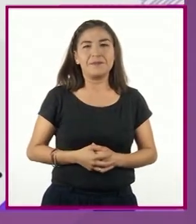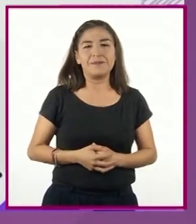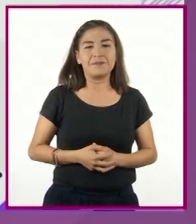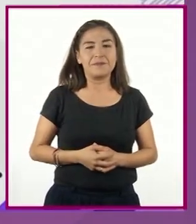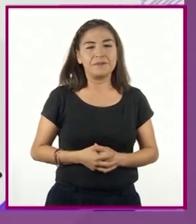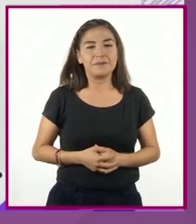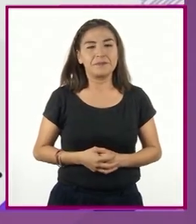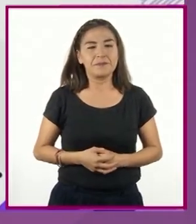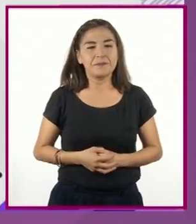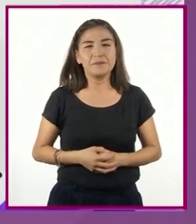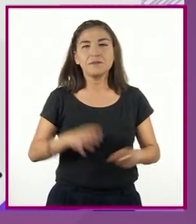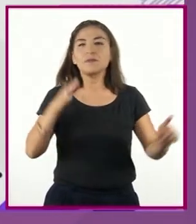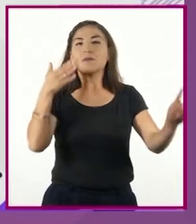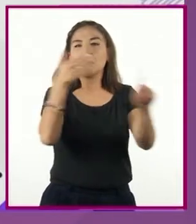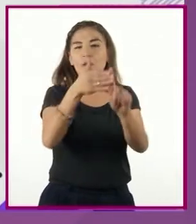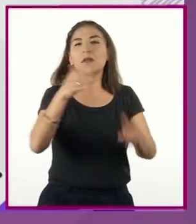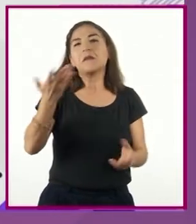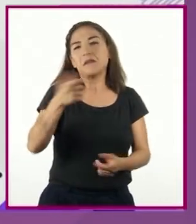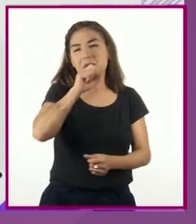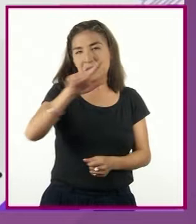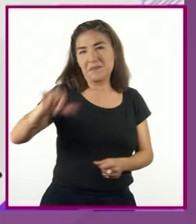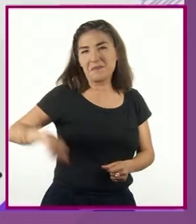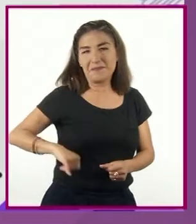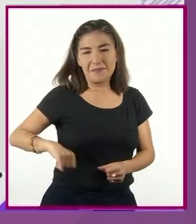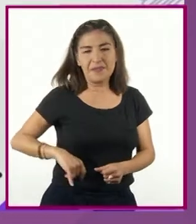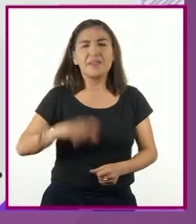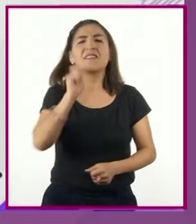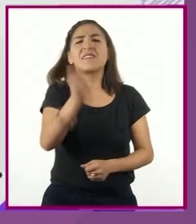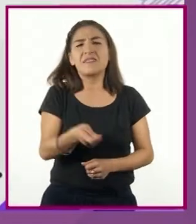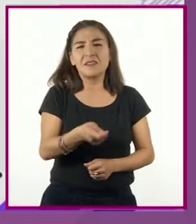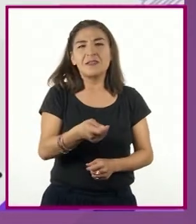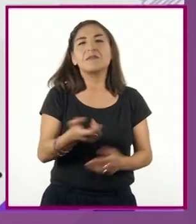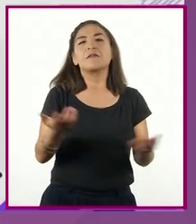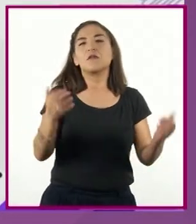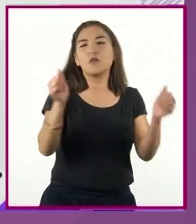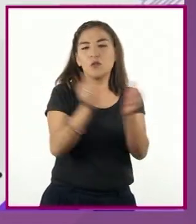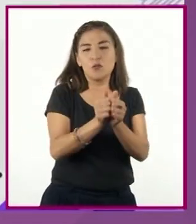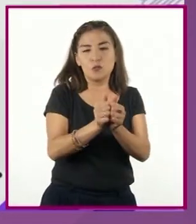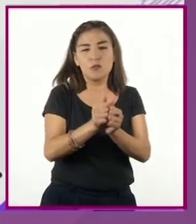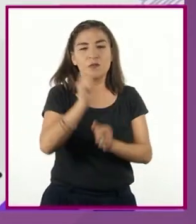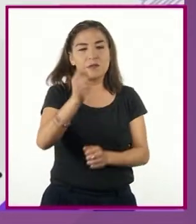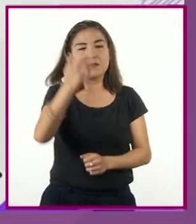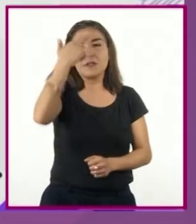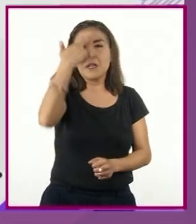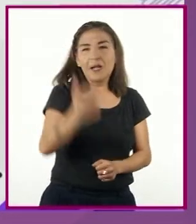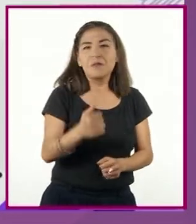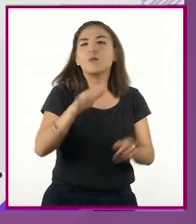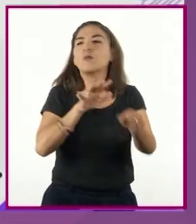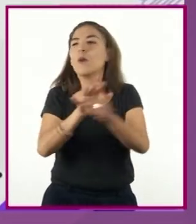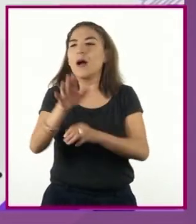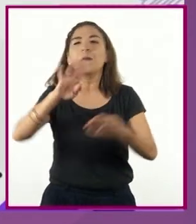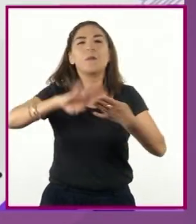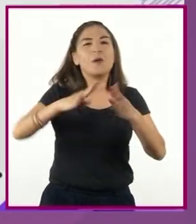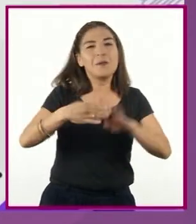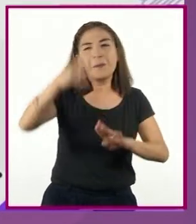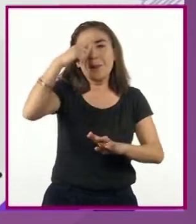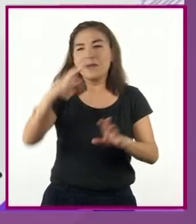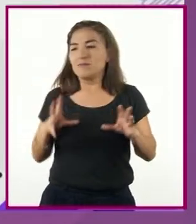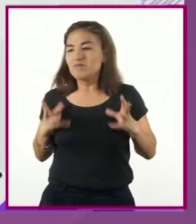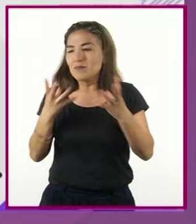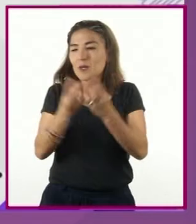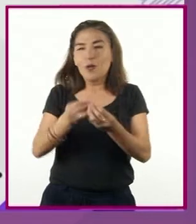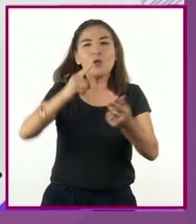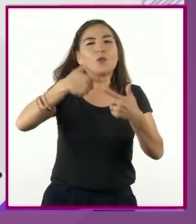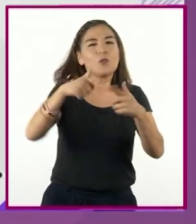Los objetivos e intereses tienen que ver con las razones por las que se agrupan las personas.